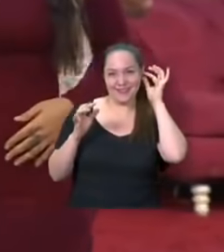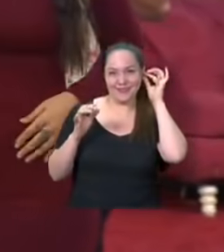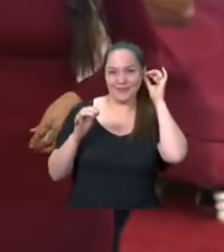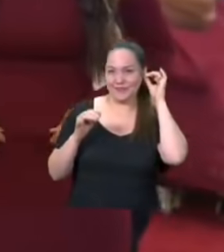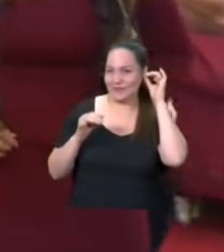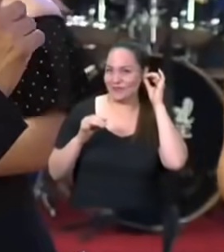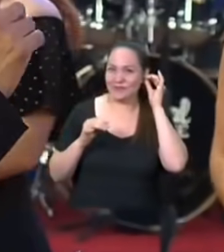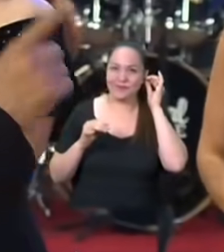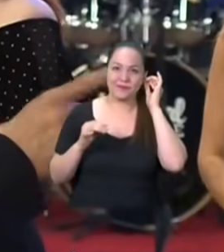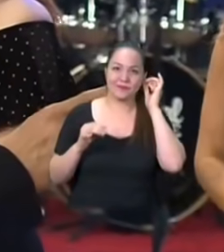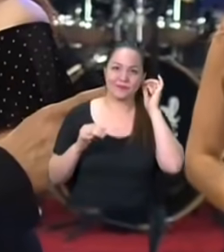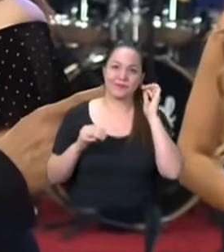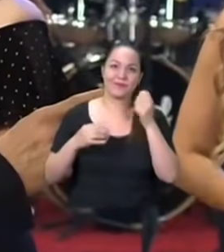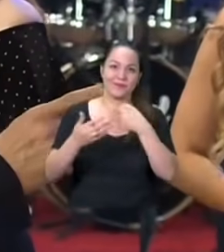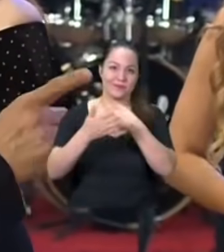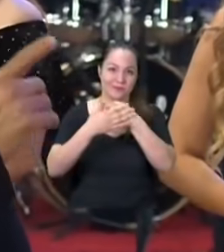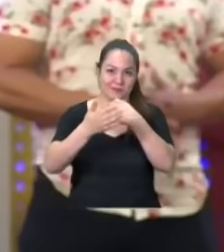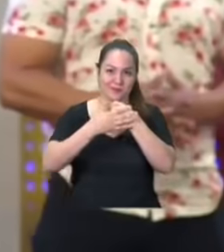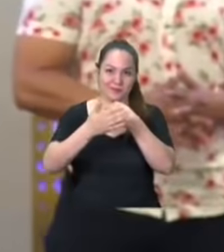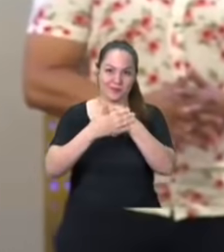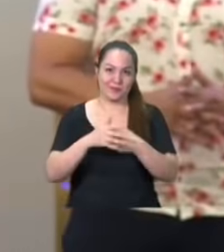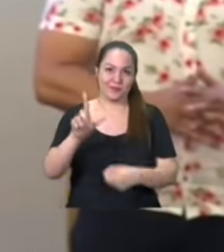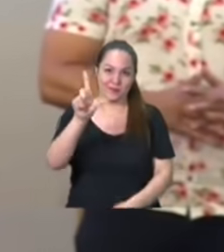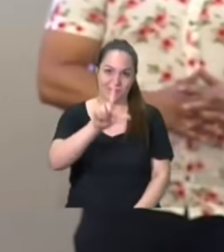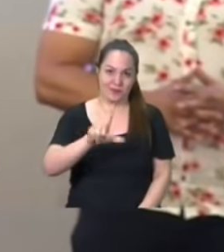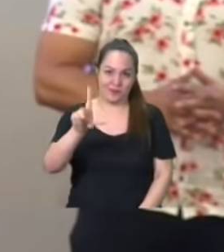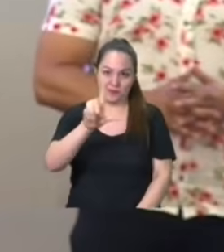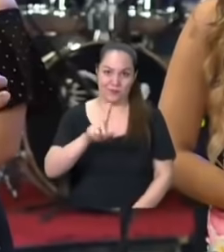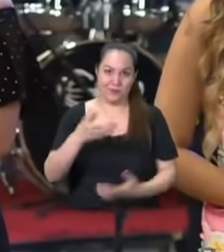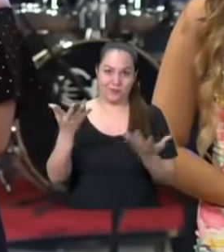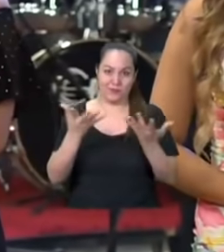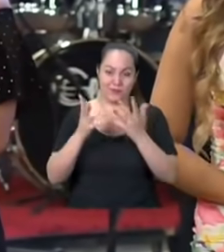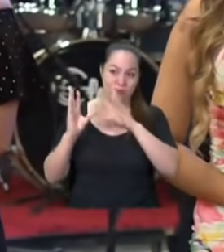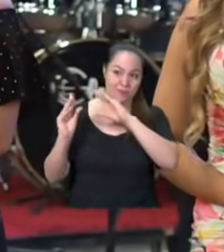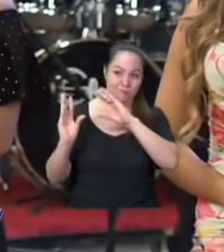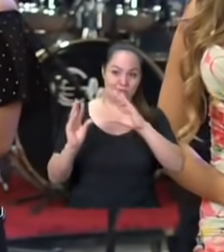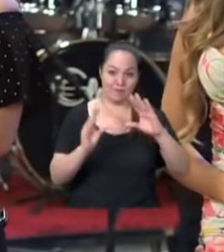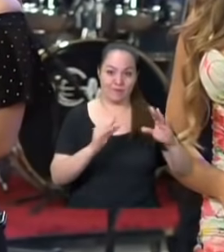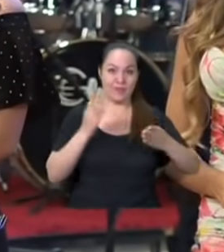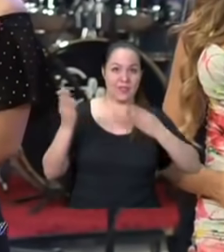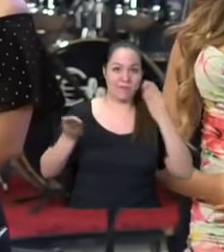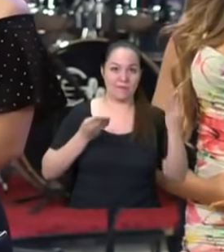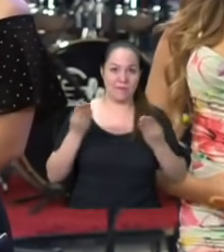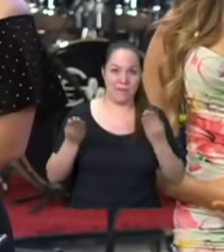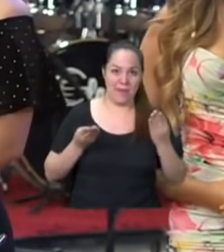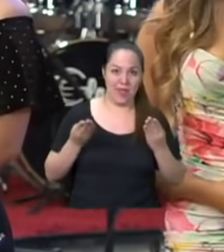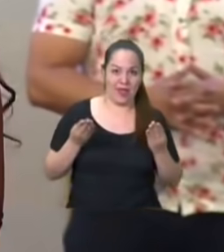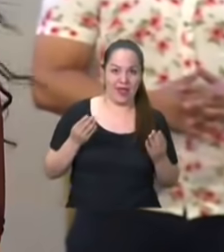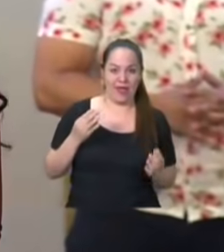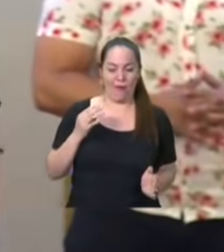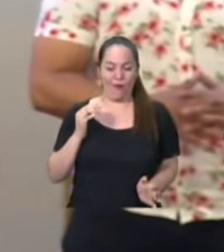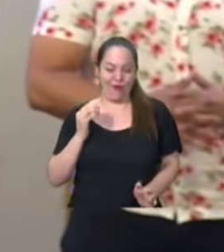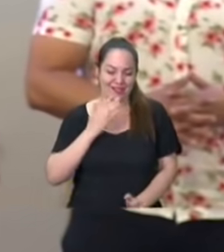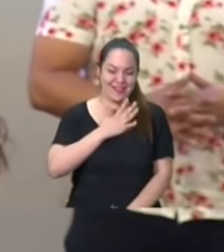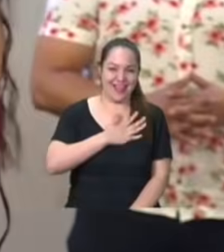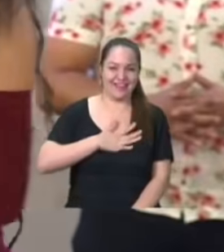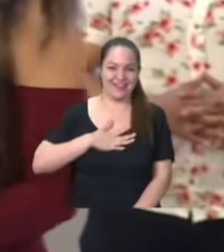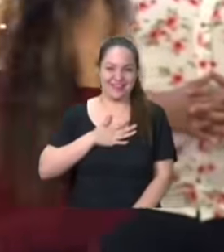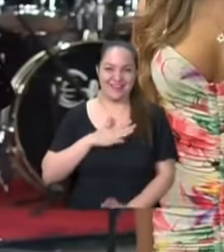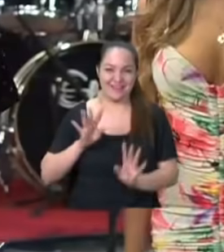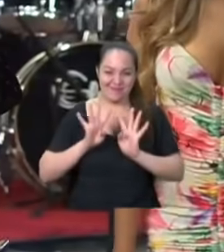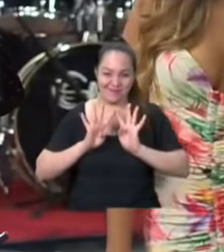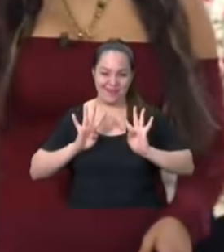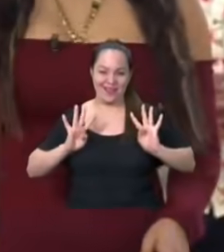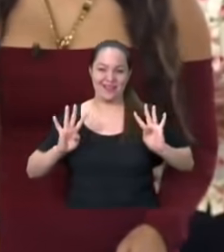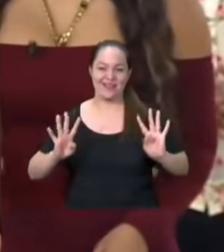Venecia, próximo lunes, una coreografía muy sexy para todas las chicas de este programa. Sí, señor Chavana, ya la